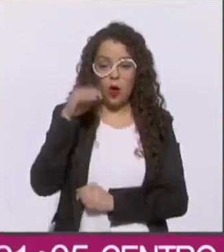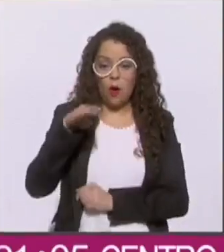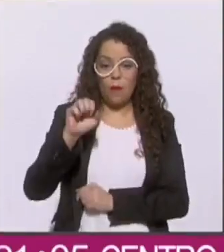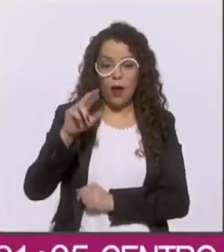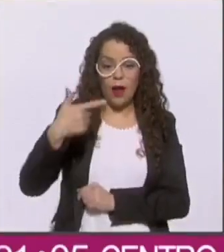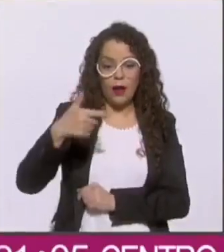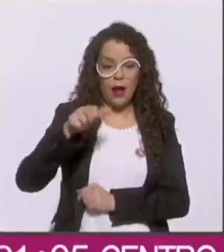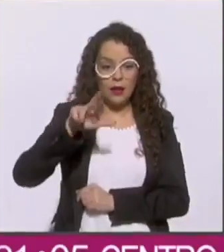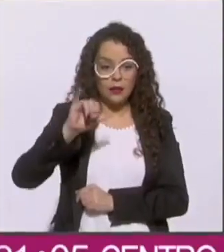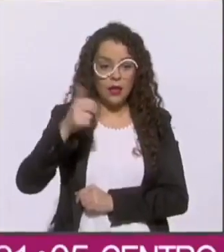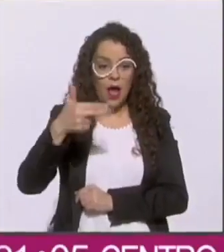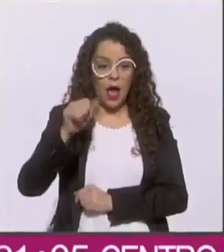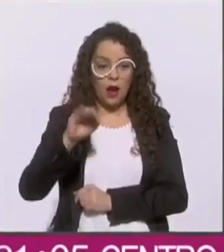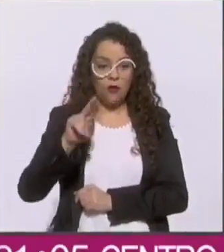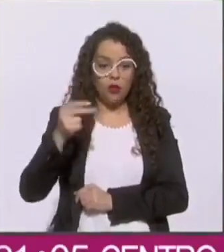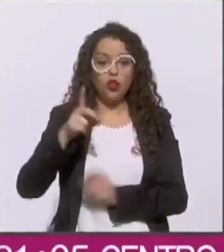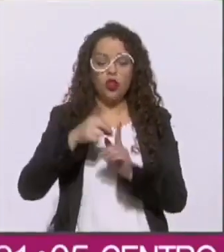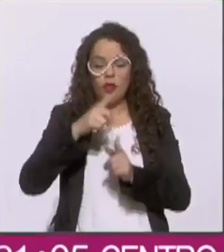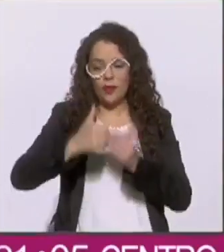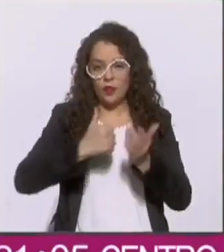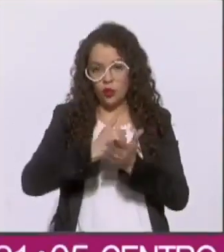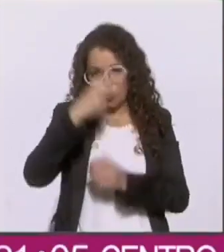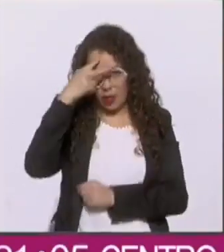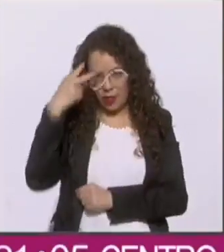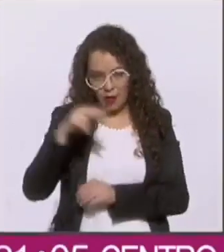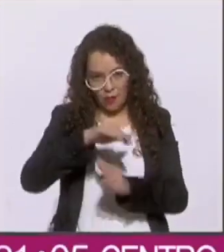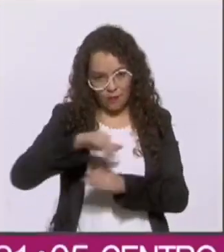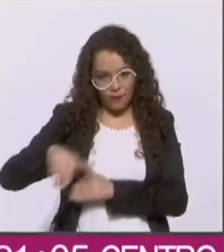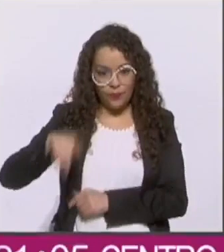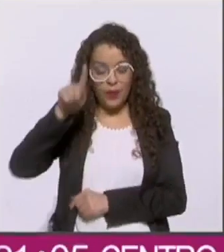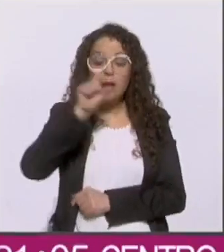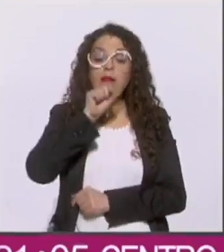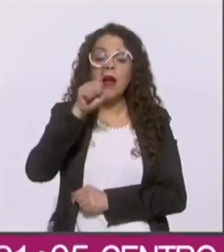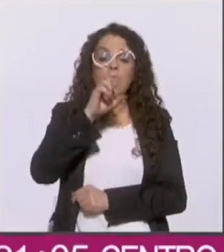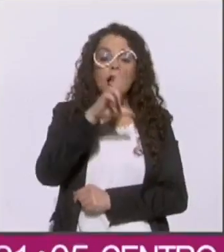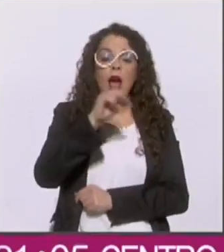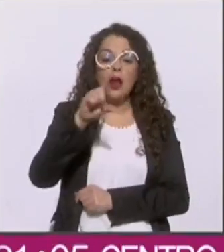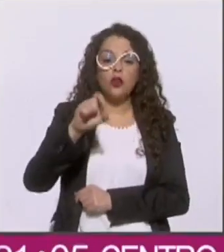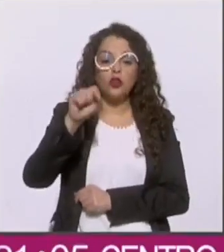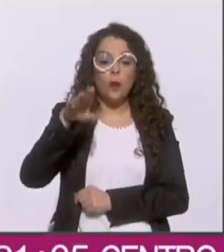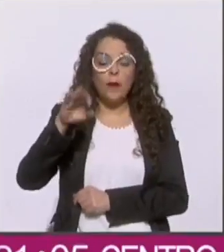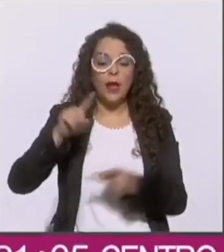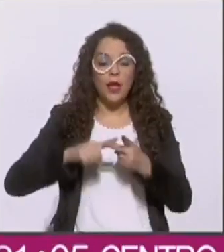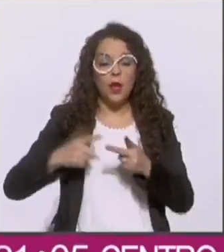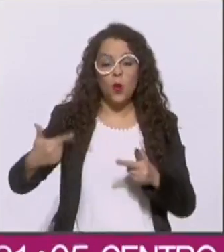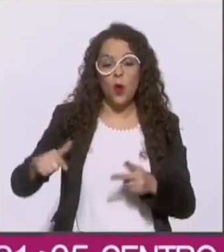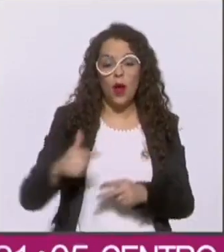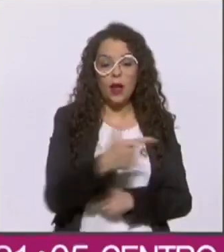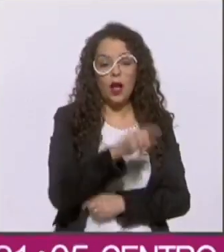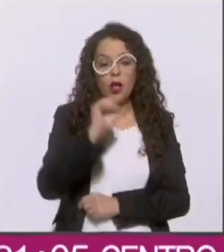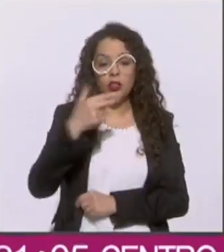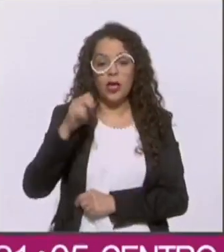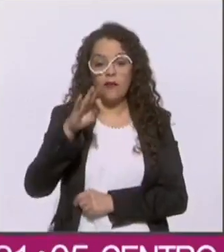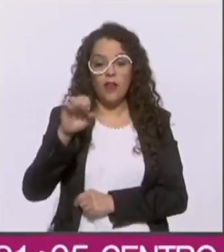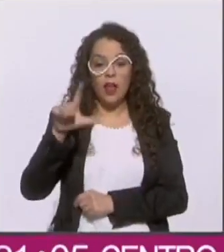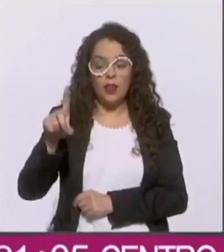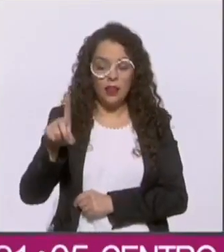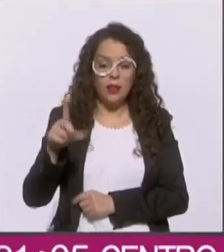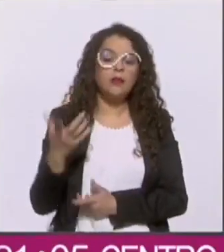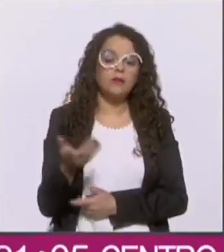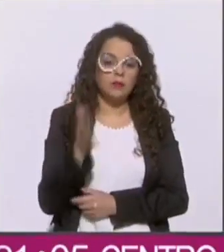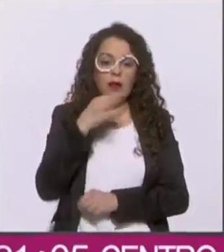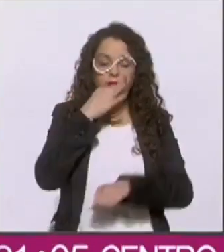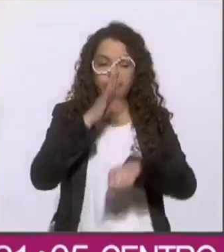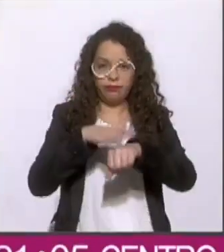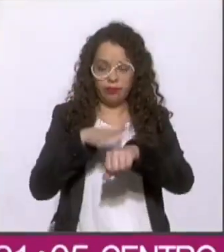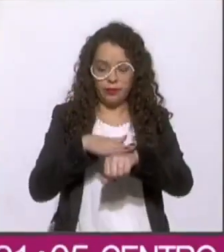García Harfuch en Ciudad de México, Carlos Lomelí en Jalisco y Ricardo Sheffield en Guanajuato, se anunció lo siguiente. Que